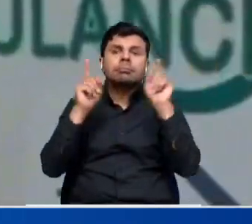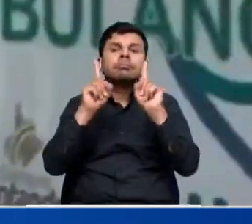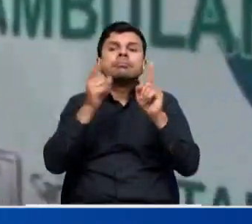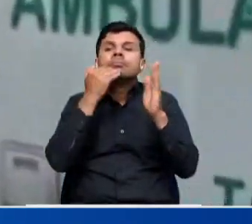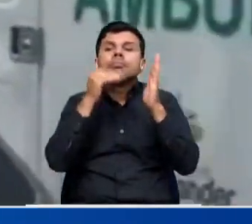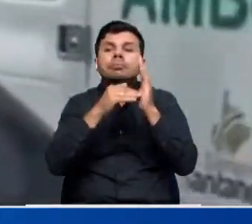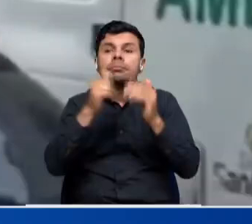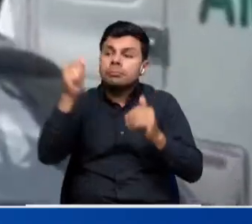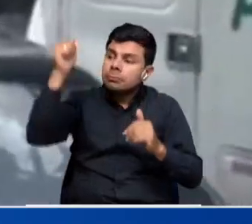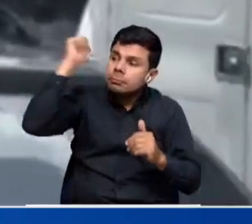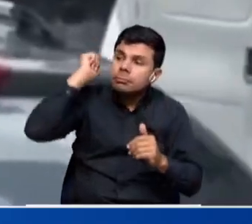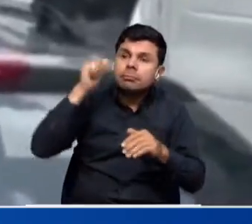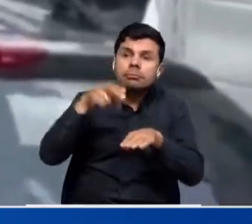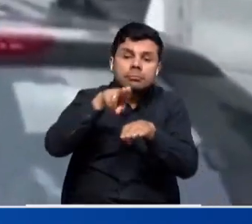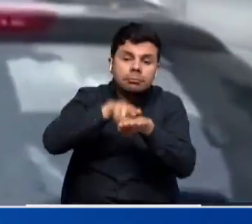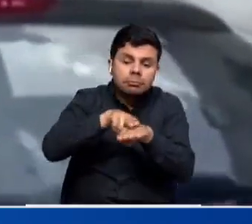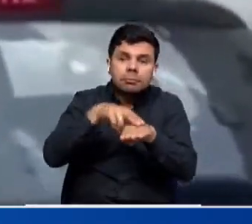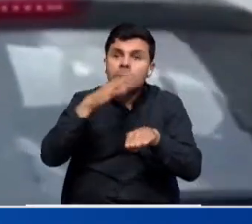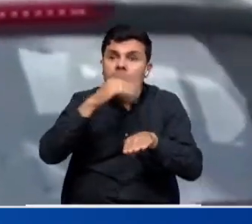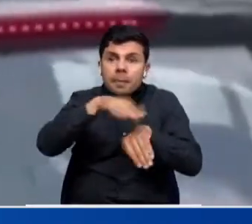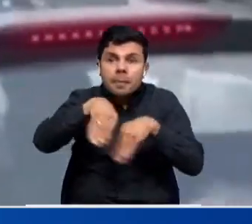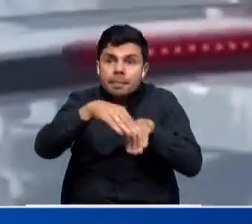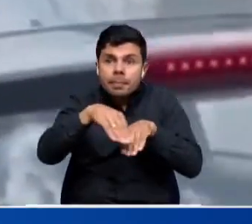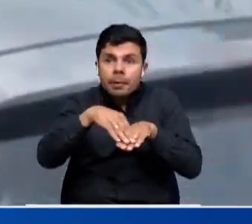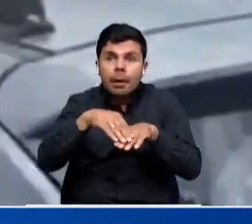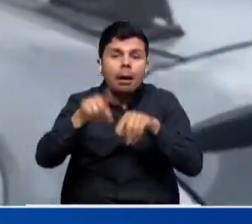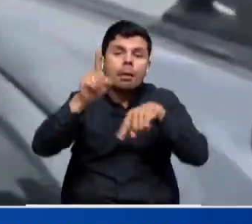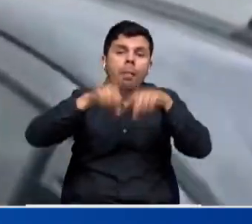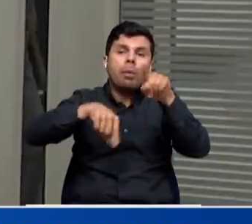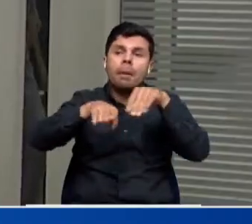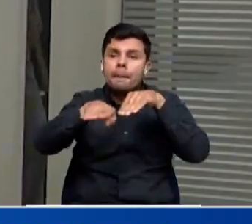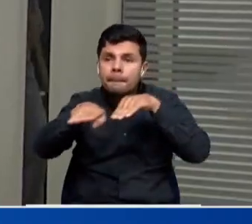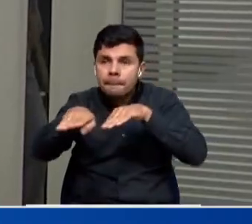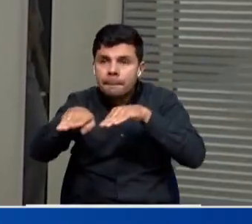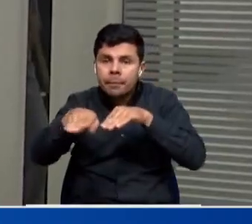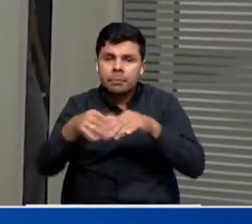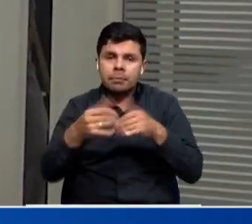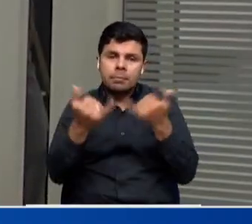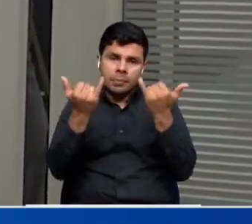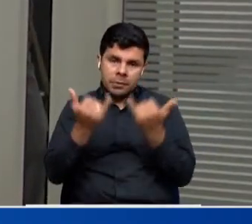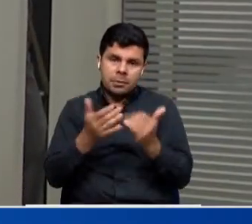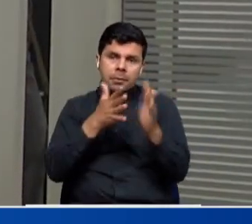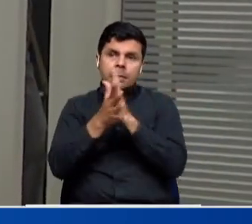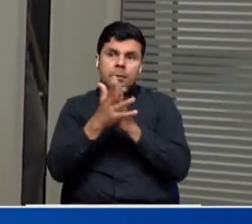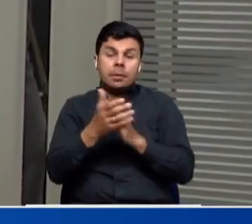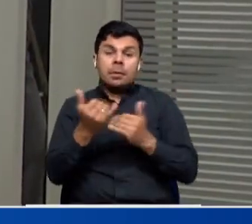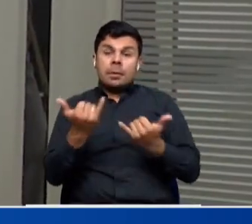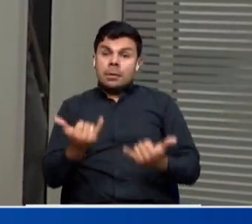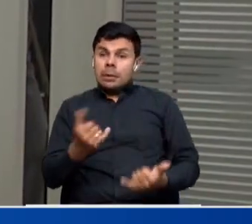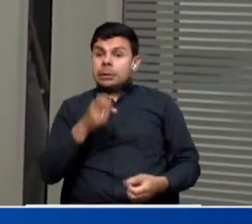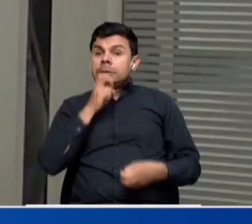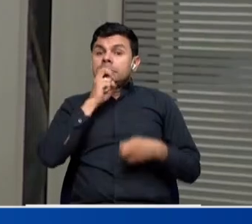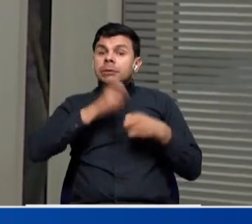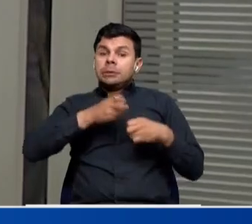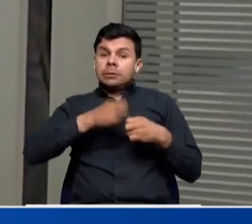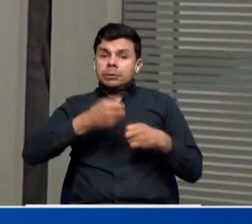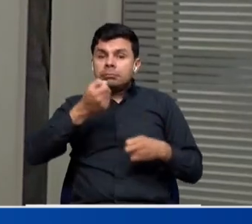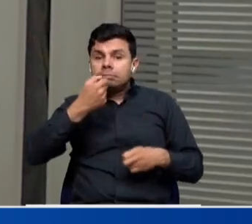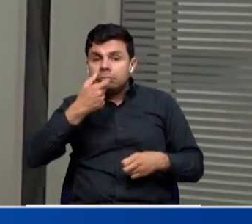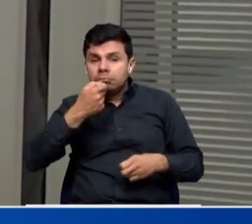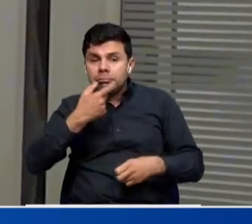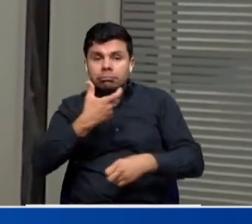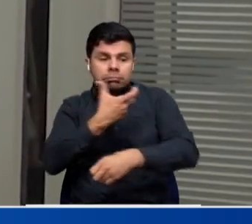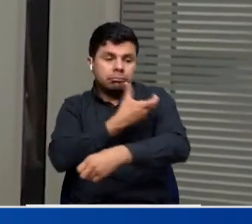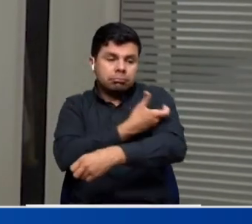las ambulancias no pueden retornar por no traer pacientes. Tenemos ya un desabastecimiento importante de los